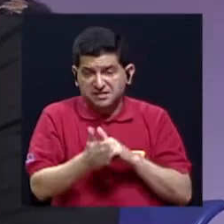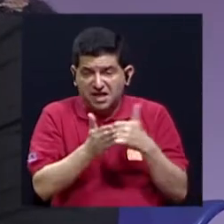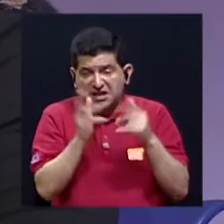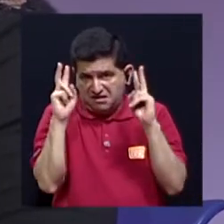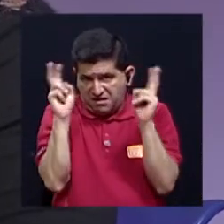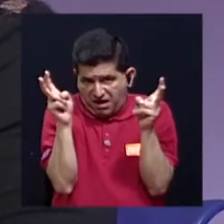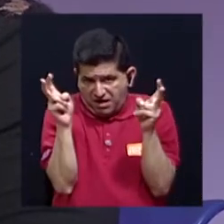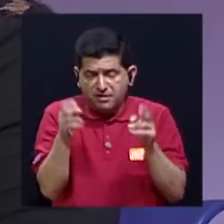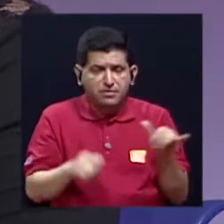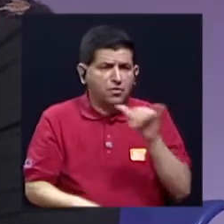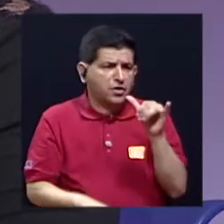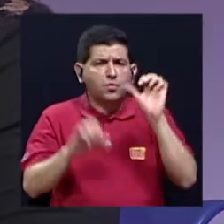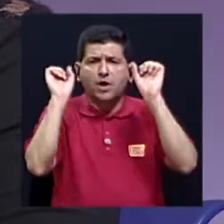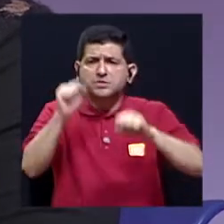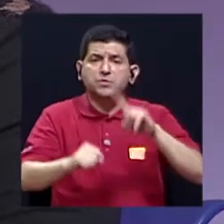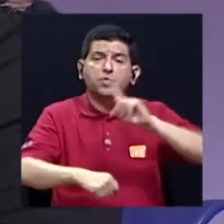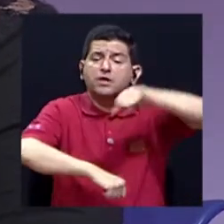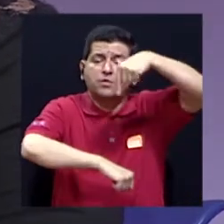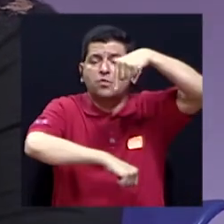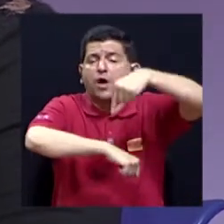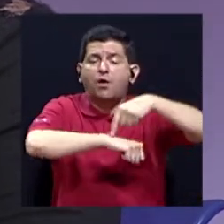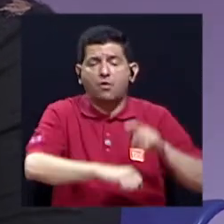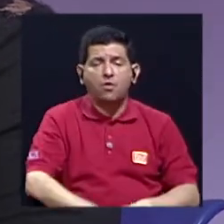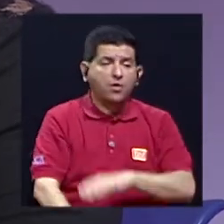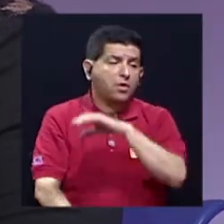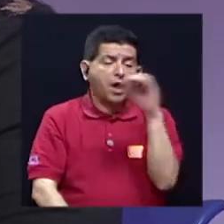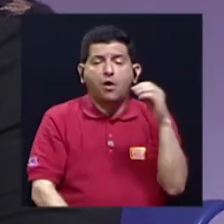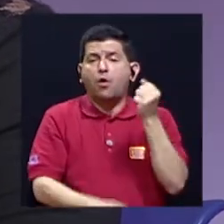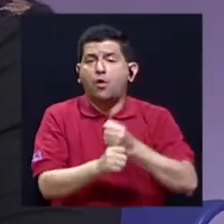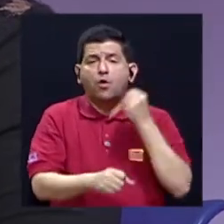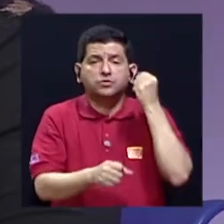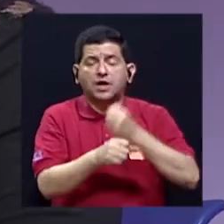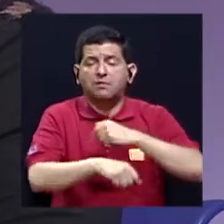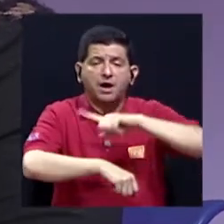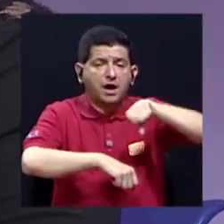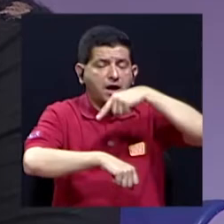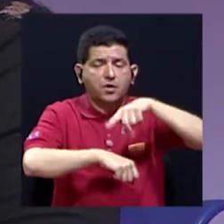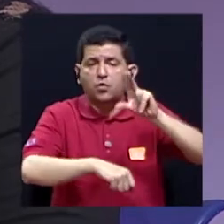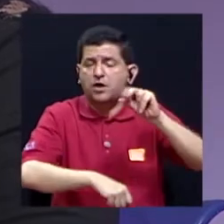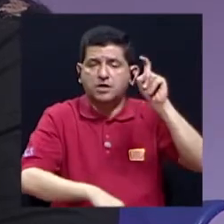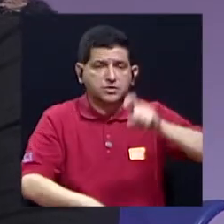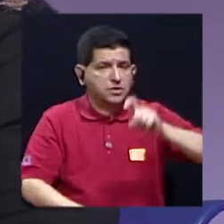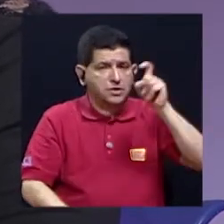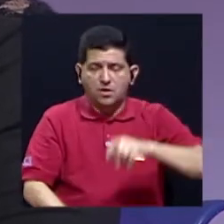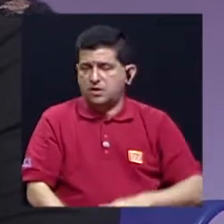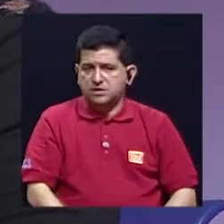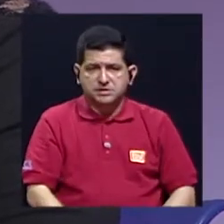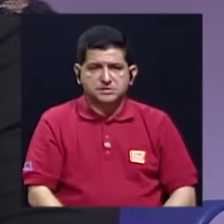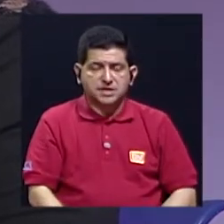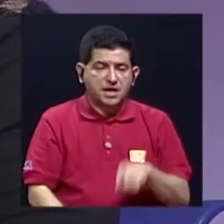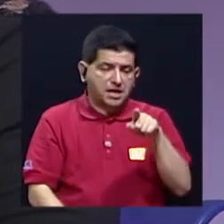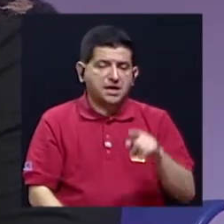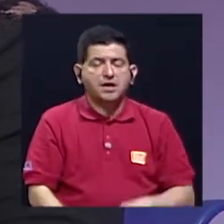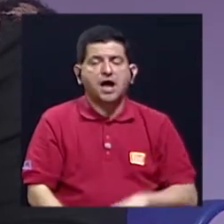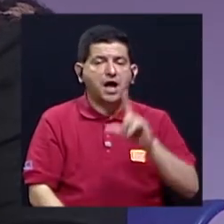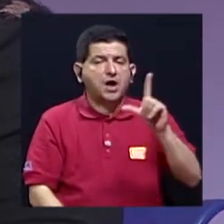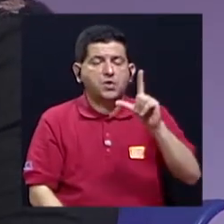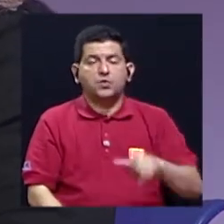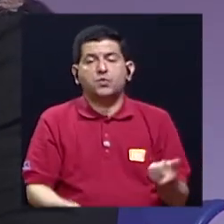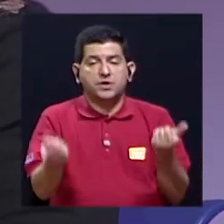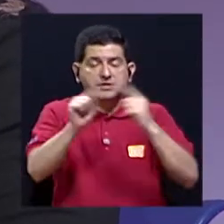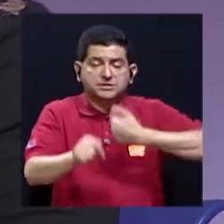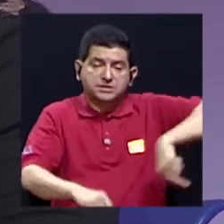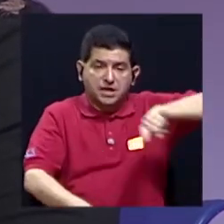¿verdad? Como también se puede durar 1 hora, como también se puede trabajar en horas que no son, ¿verdad?, de estar los días lunes, en el